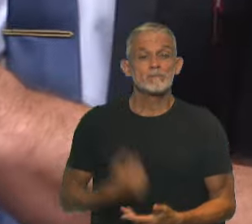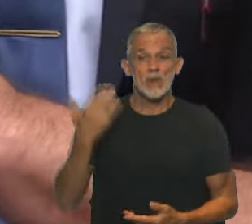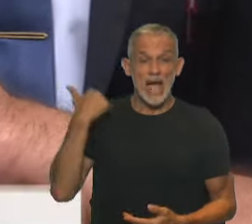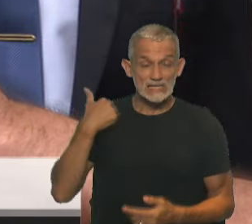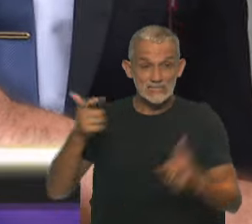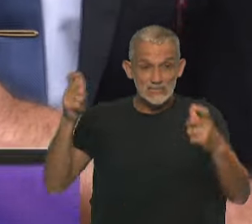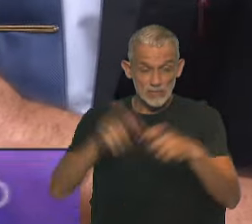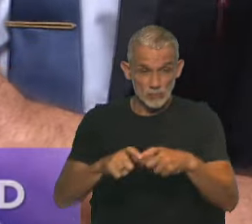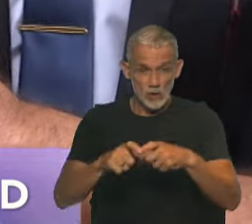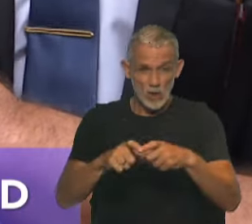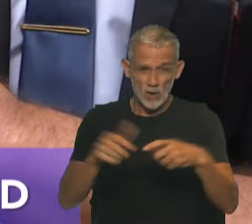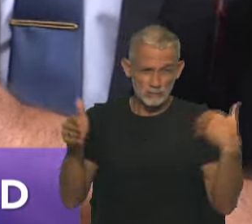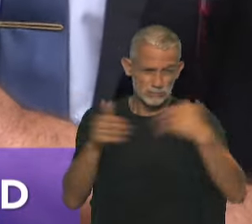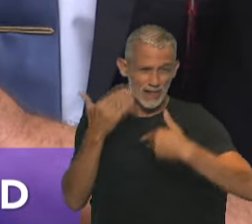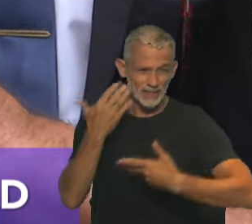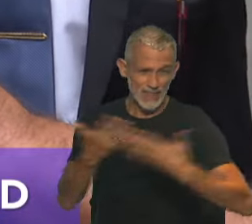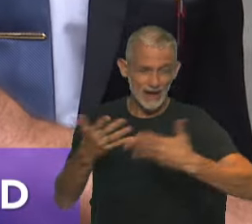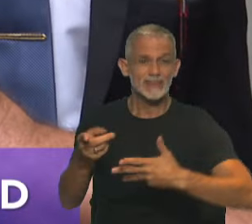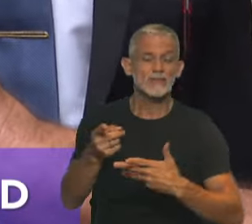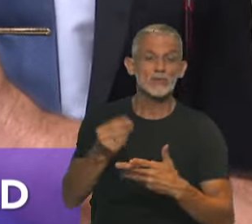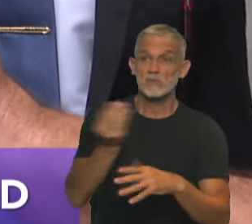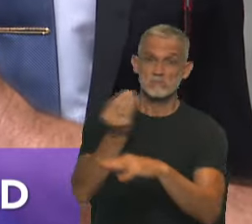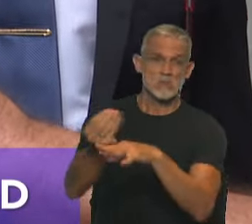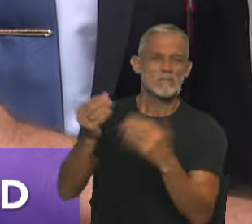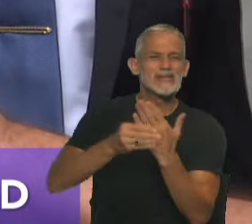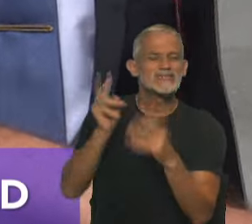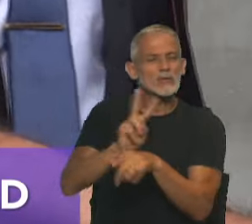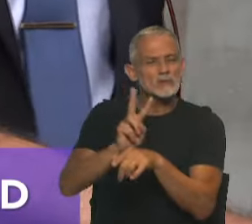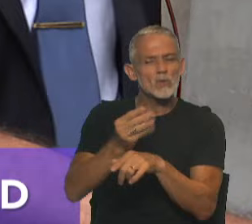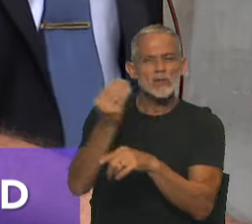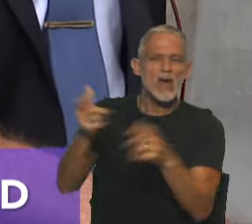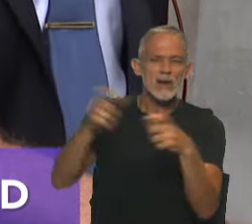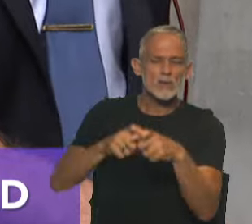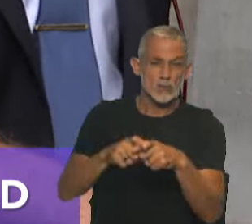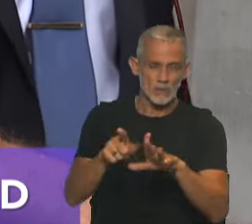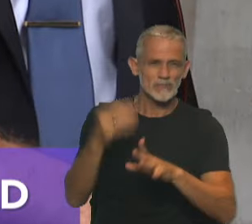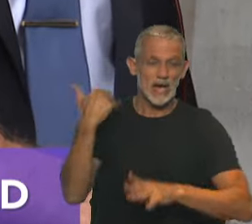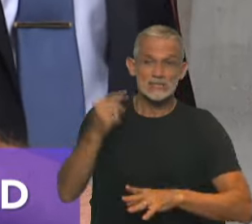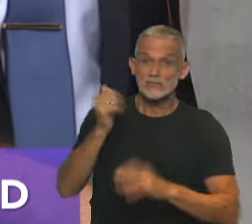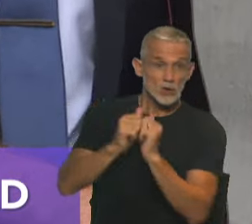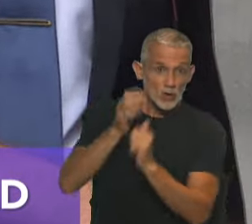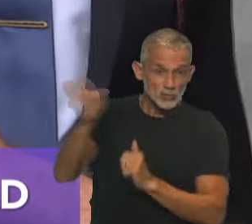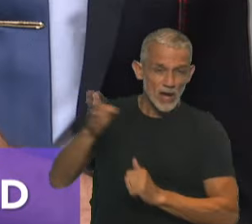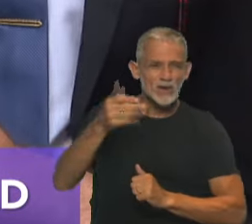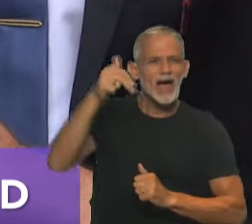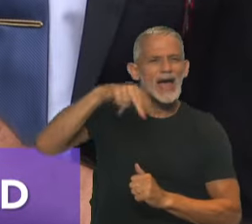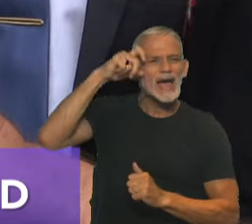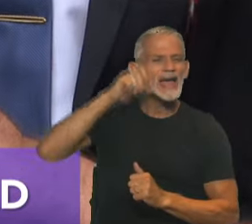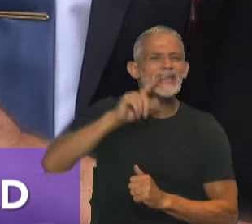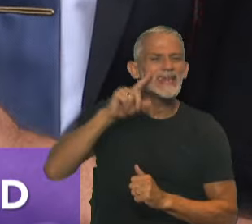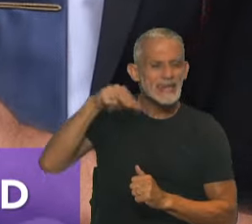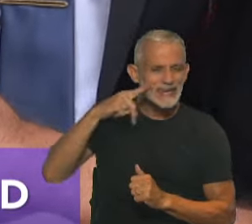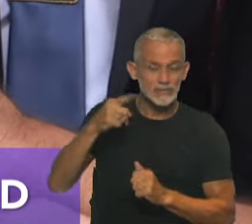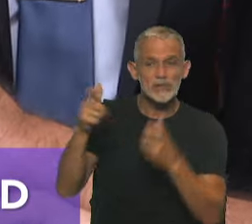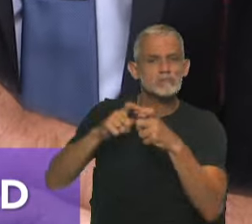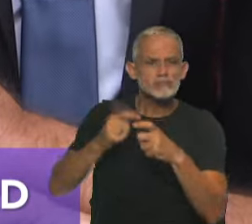hubo una reunión A última hora donde fue un funcionario del Ministerio de seguridad allá de Rosario Federico angelini estuvo con